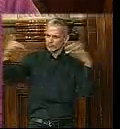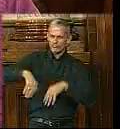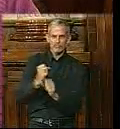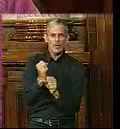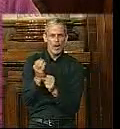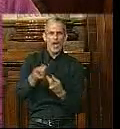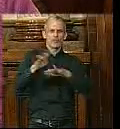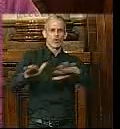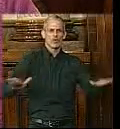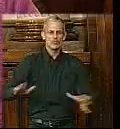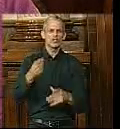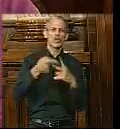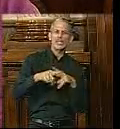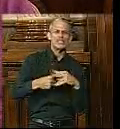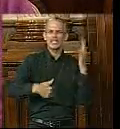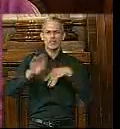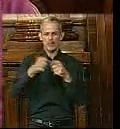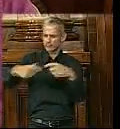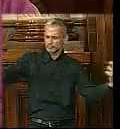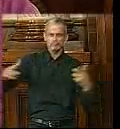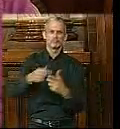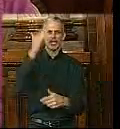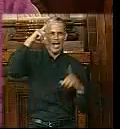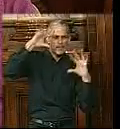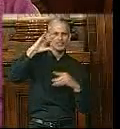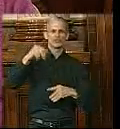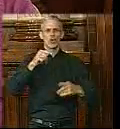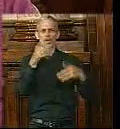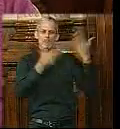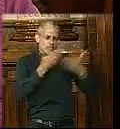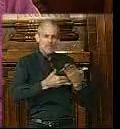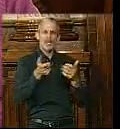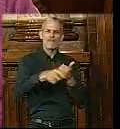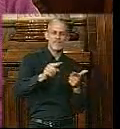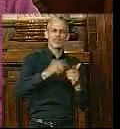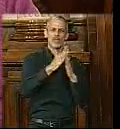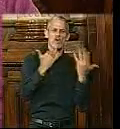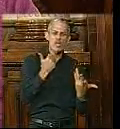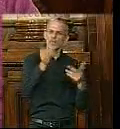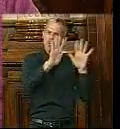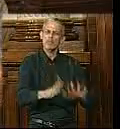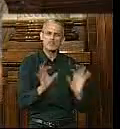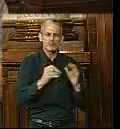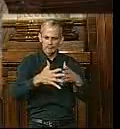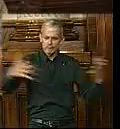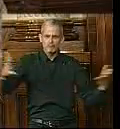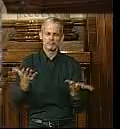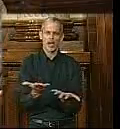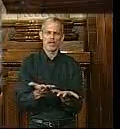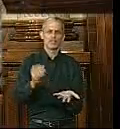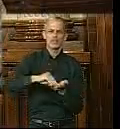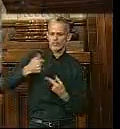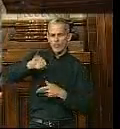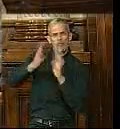más chicos, con más talleres, con más capacitaciones, con más materiales. La verdad que... Y además, el abordaje que